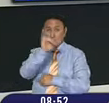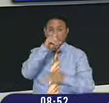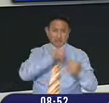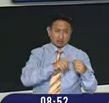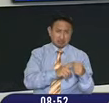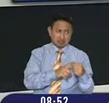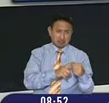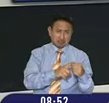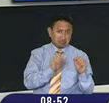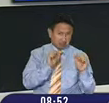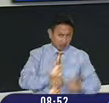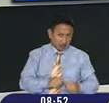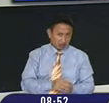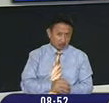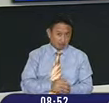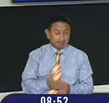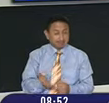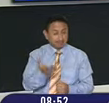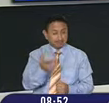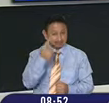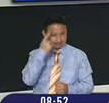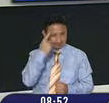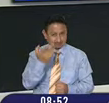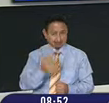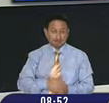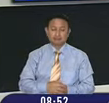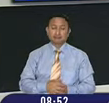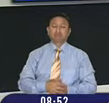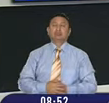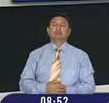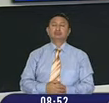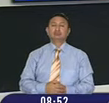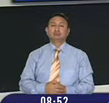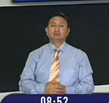una pregunta, ¿pasará? Bueno, ¿usted qué cree? Lo vamos a comentar.